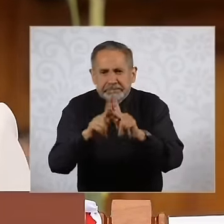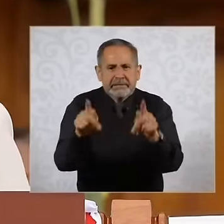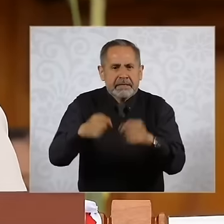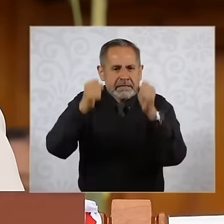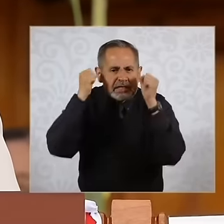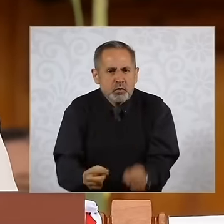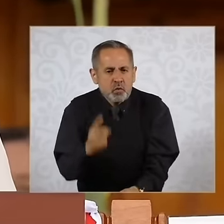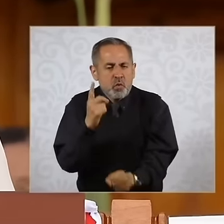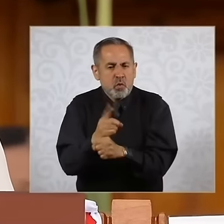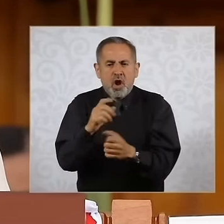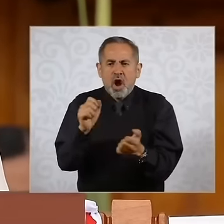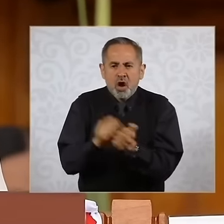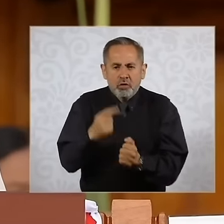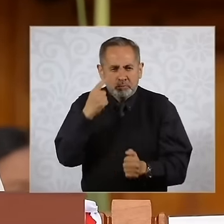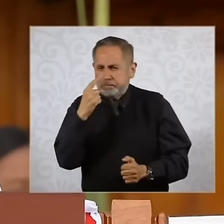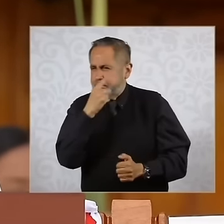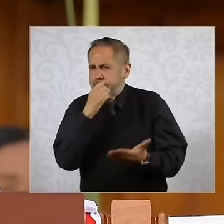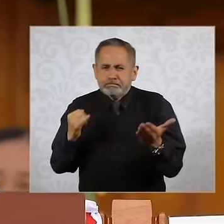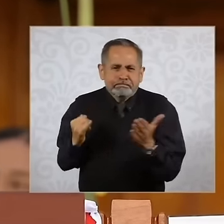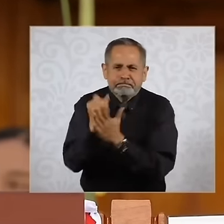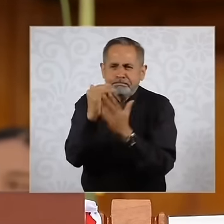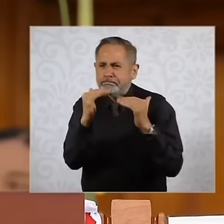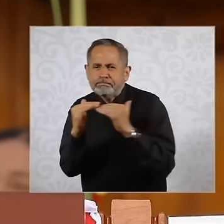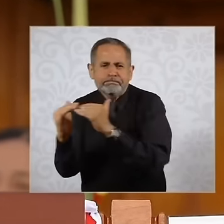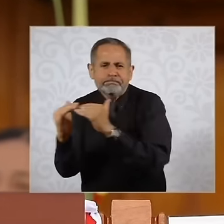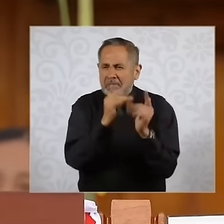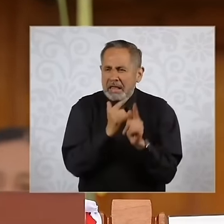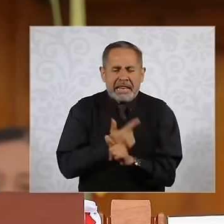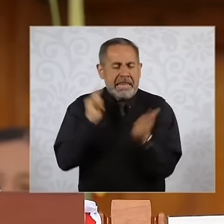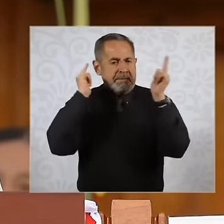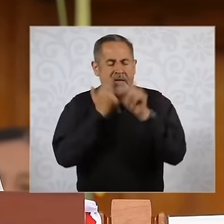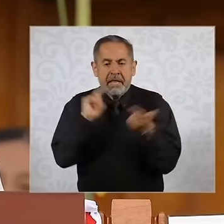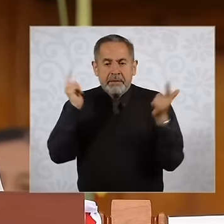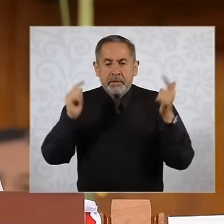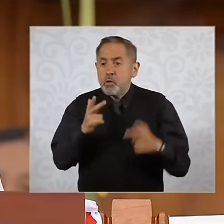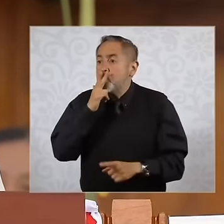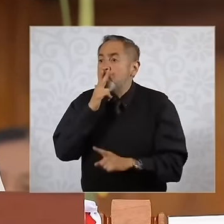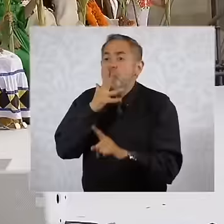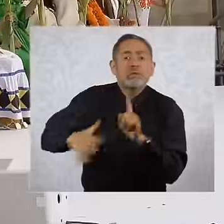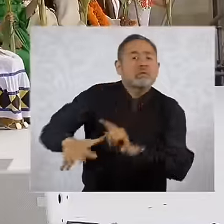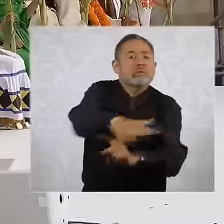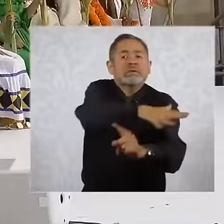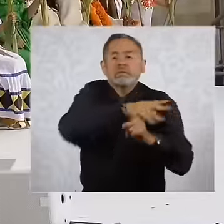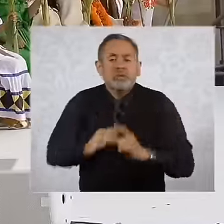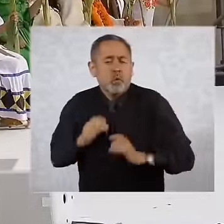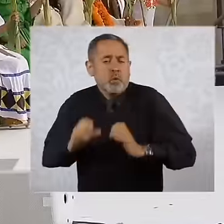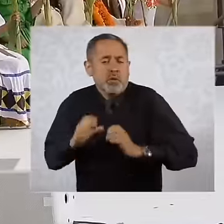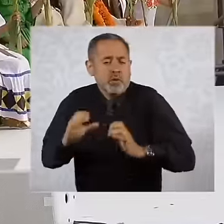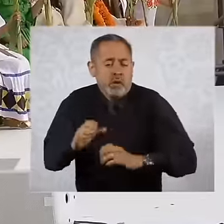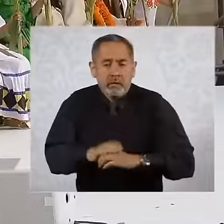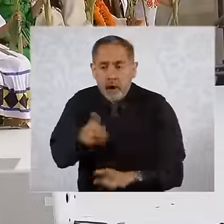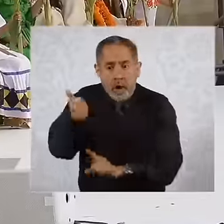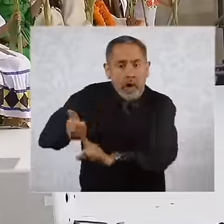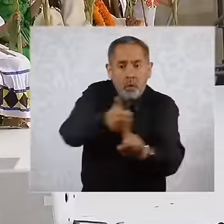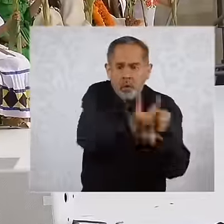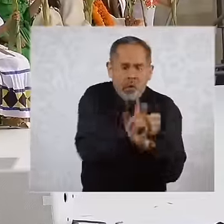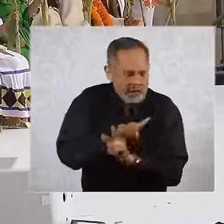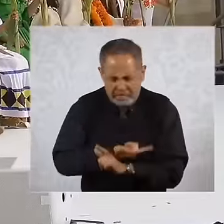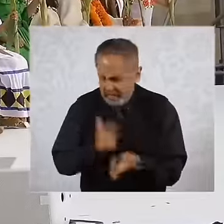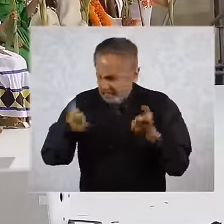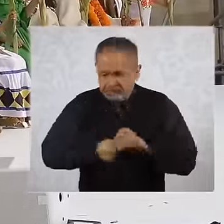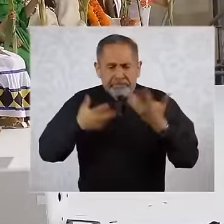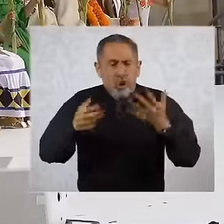seguridad, la democracia, el cuidado del medio ambiente, las libertades y